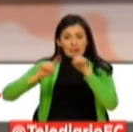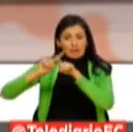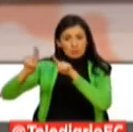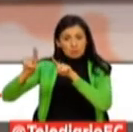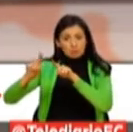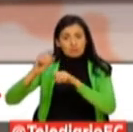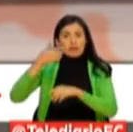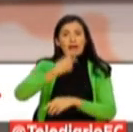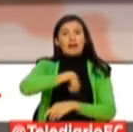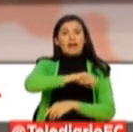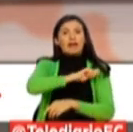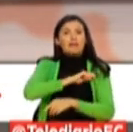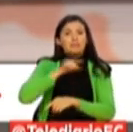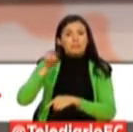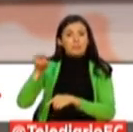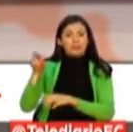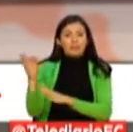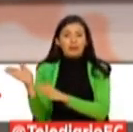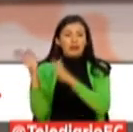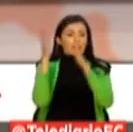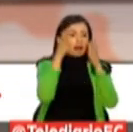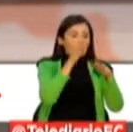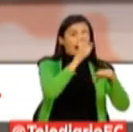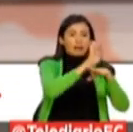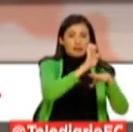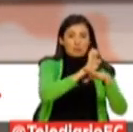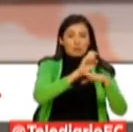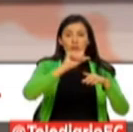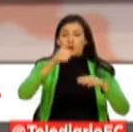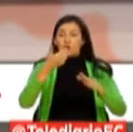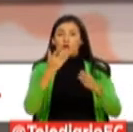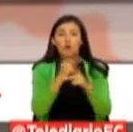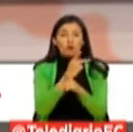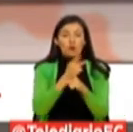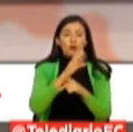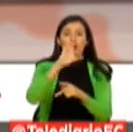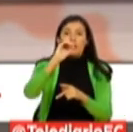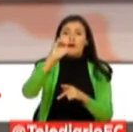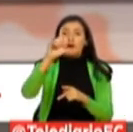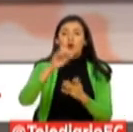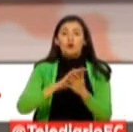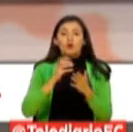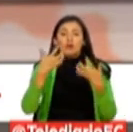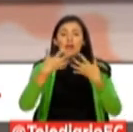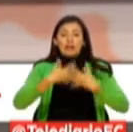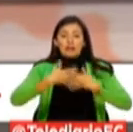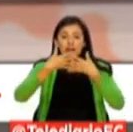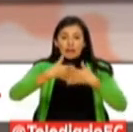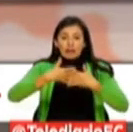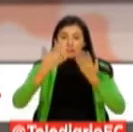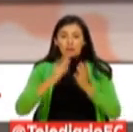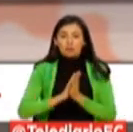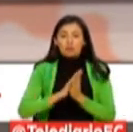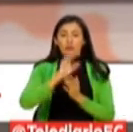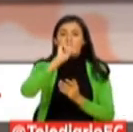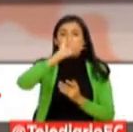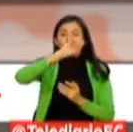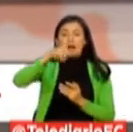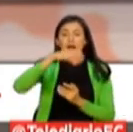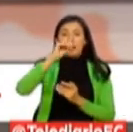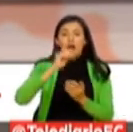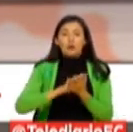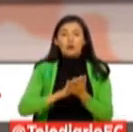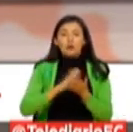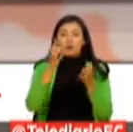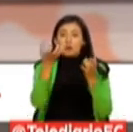vinieron. Además de otros productos, como puede ser la col, el arroz, el ajo, la